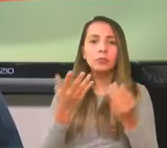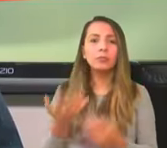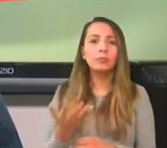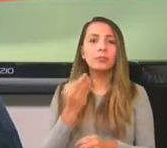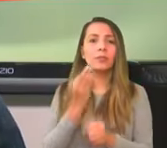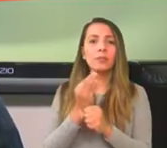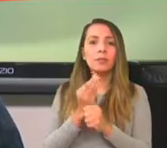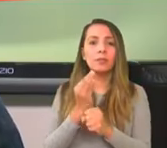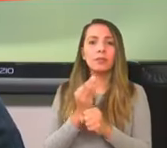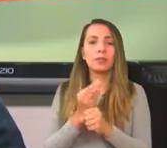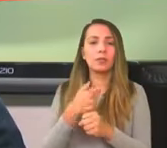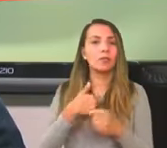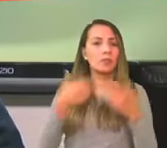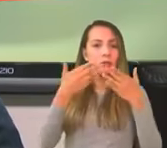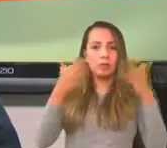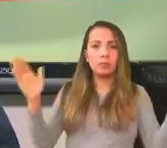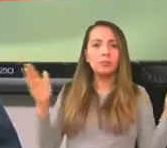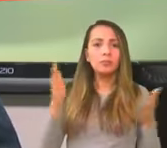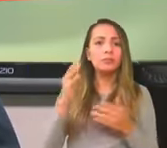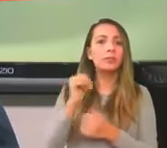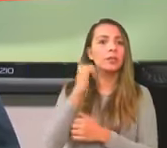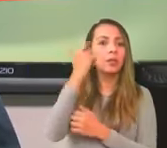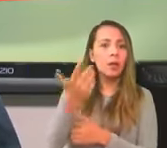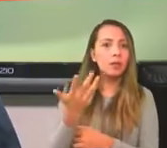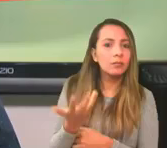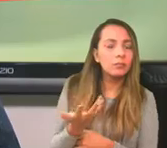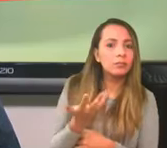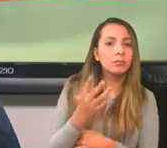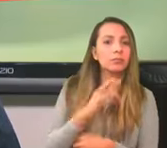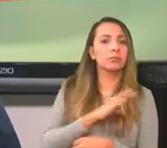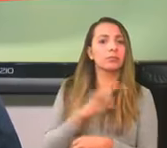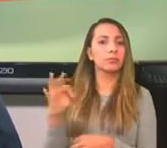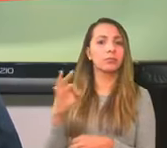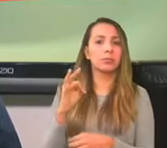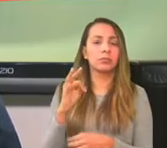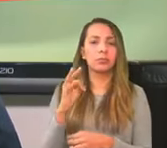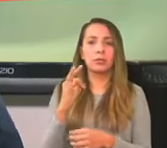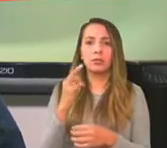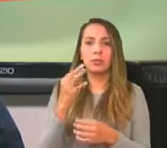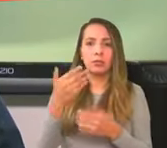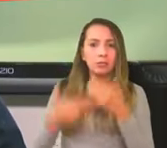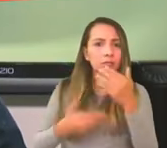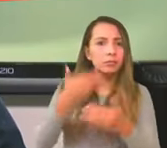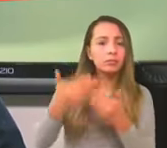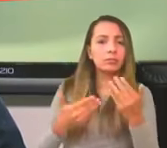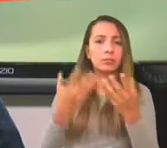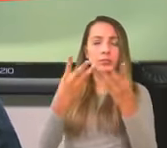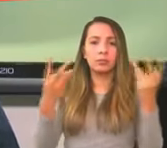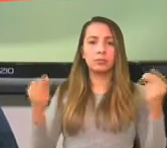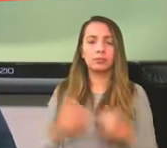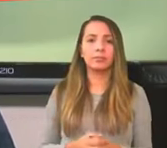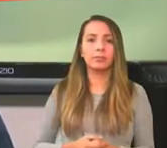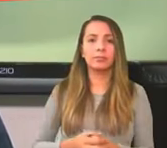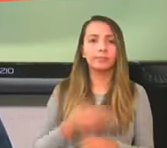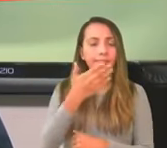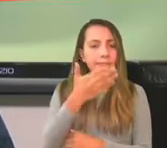estoy abierta para cualquier posibilidad de apoyo que pueda ser útil. Muchas gracias.